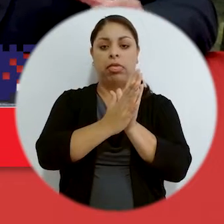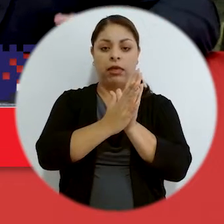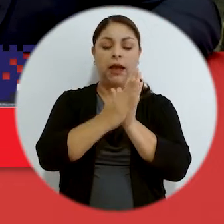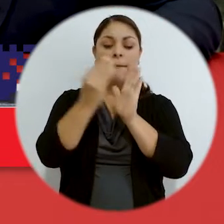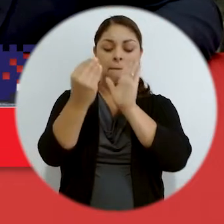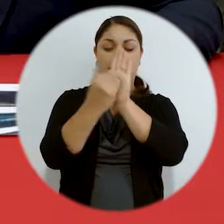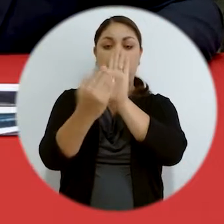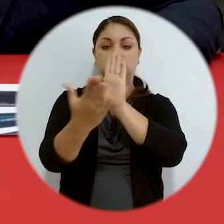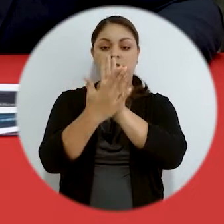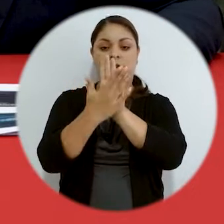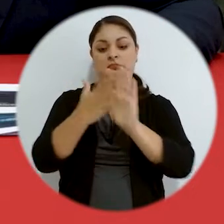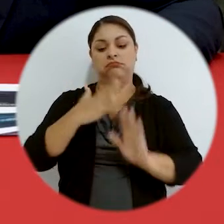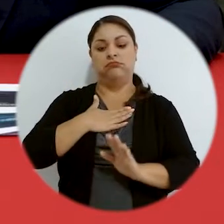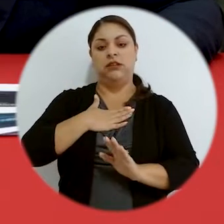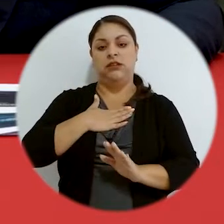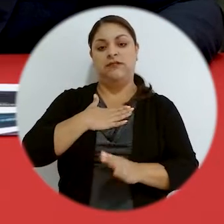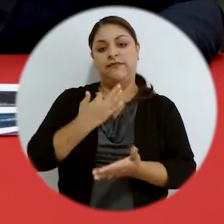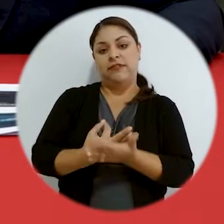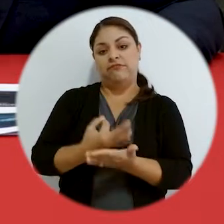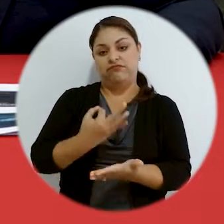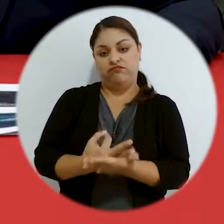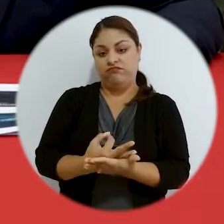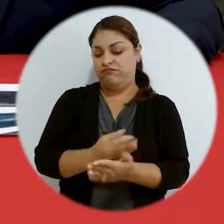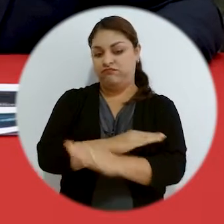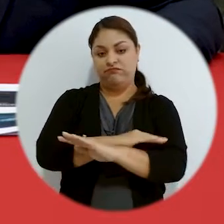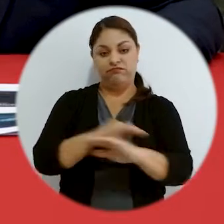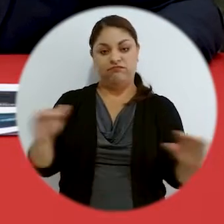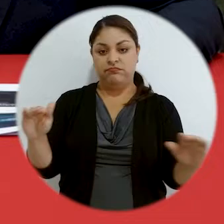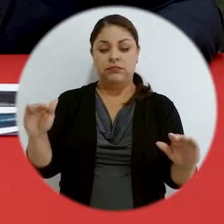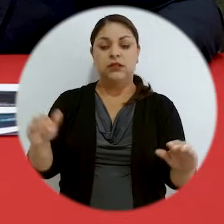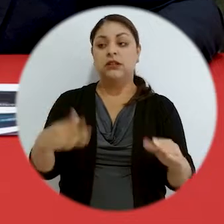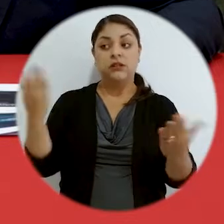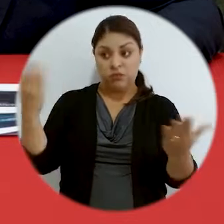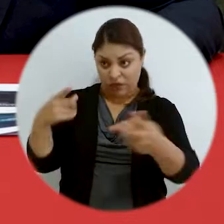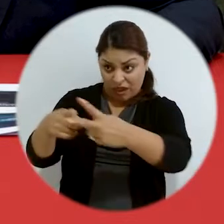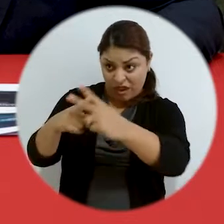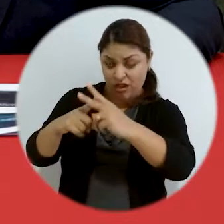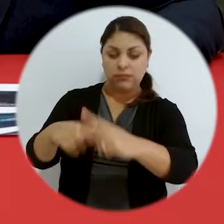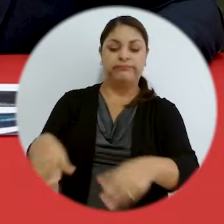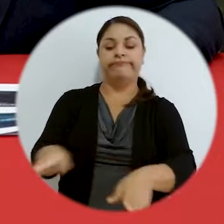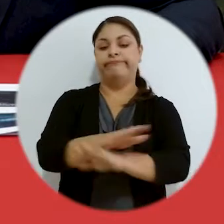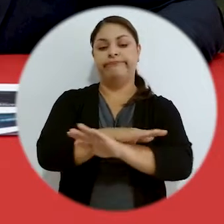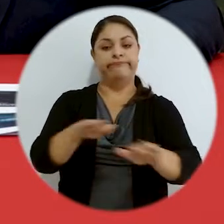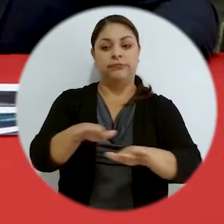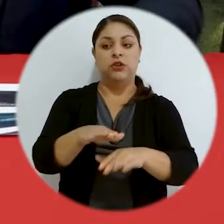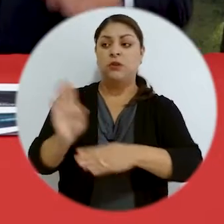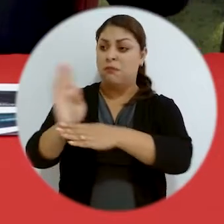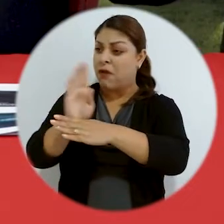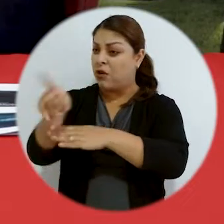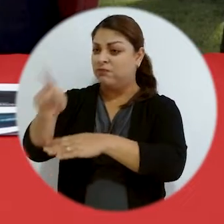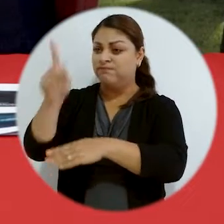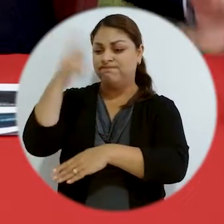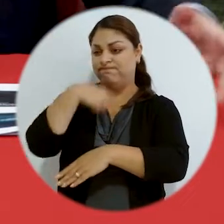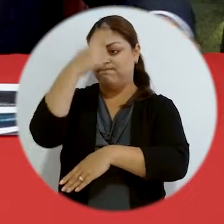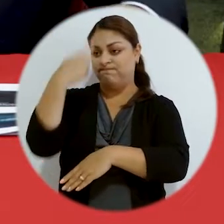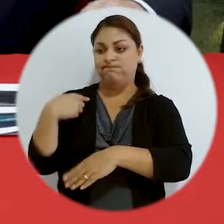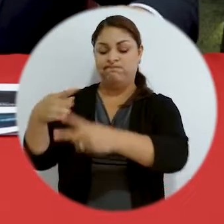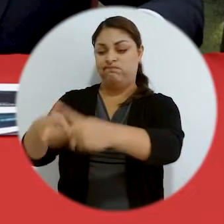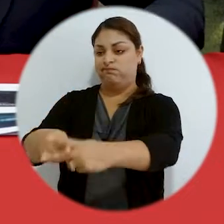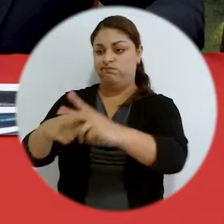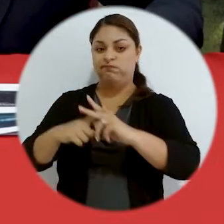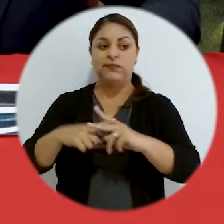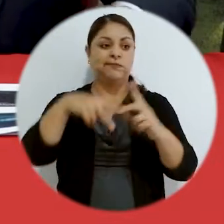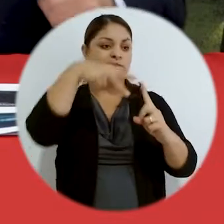hablado. El que queda con una mancha en el sistema formal, una mancha de crédito, ya no es sujeto de crédito. Entonces ya este banco no me presta,